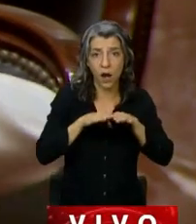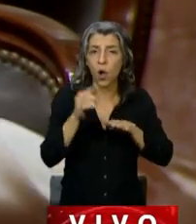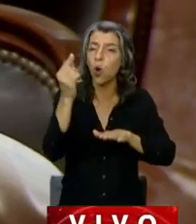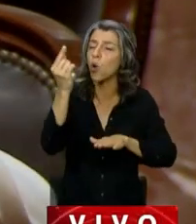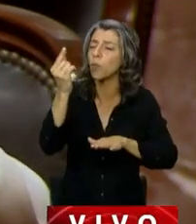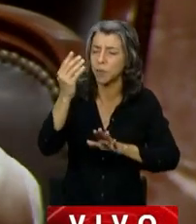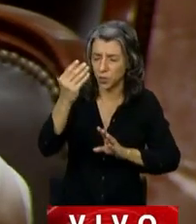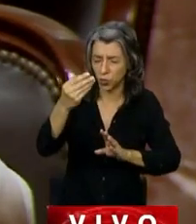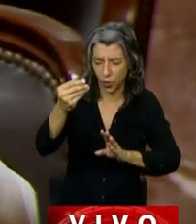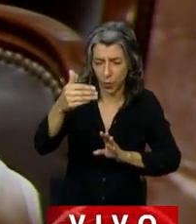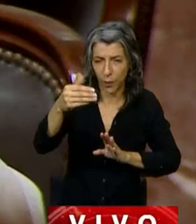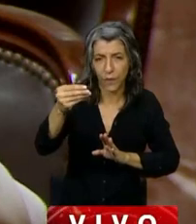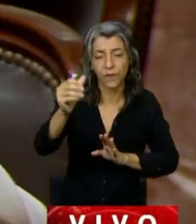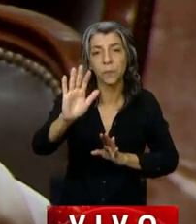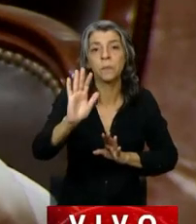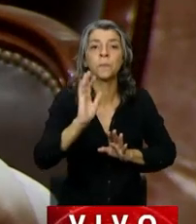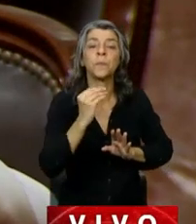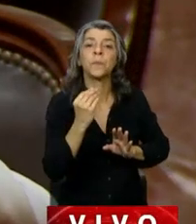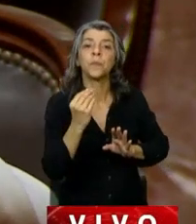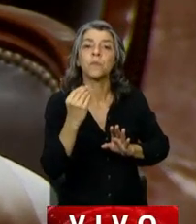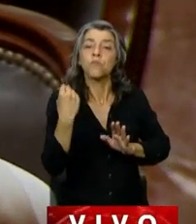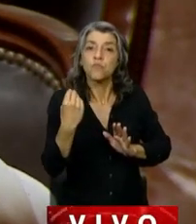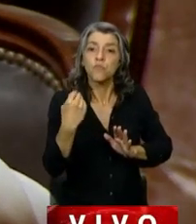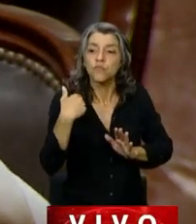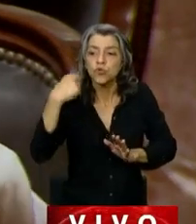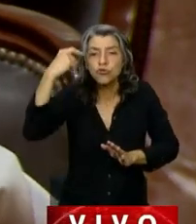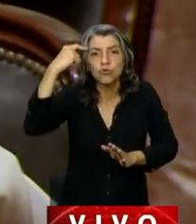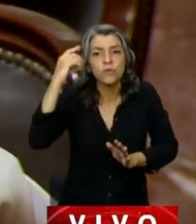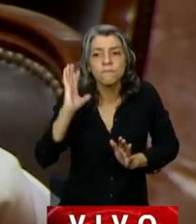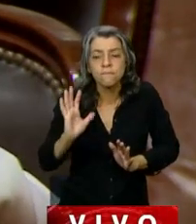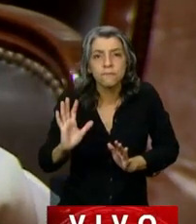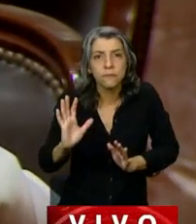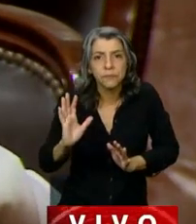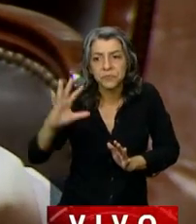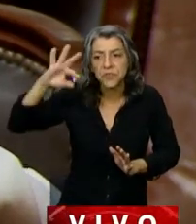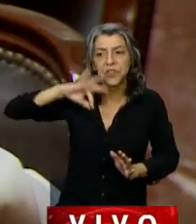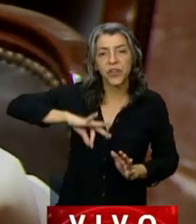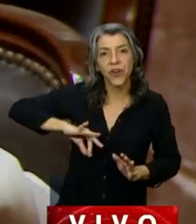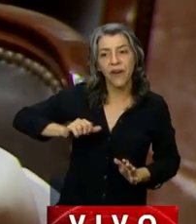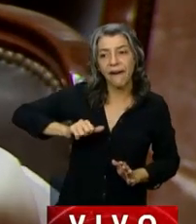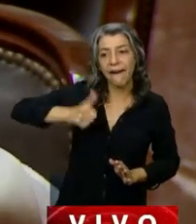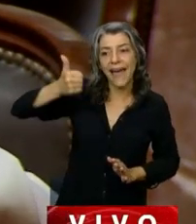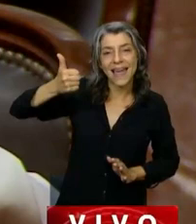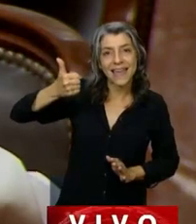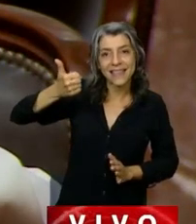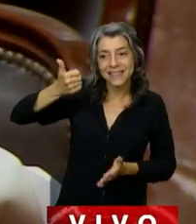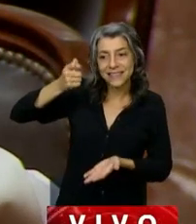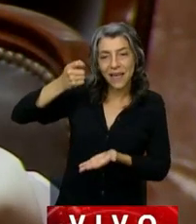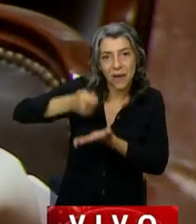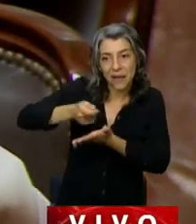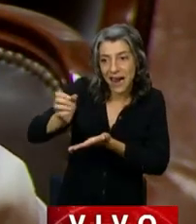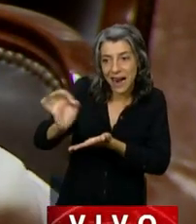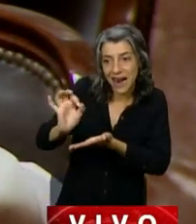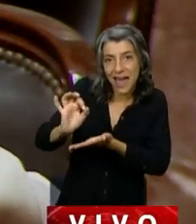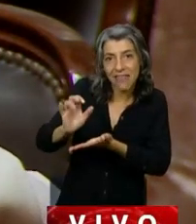ya corto. Por eso creo que no pagar ganancias es eso, es un enorme privilegio